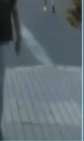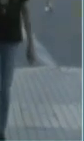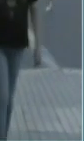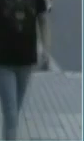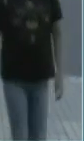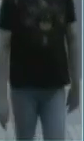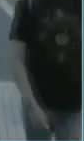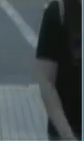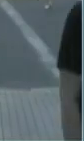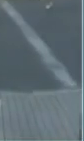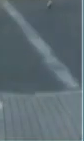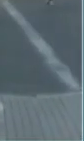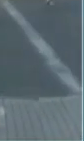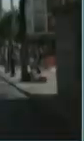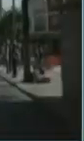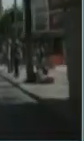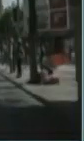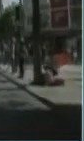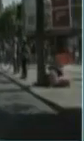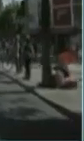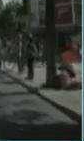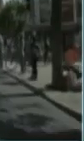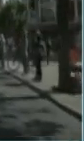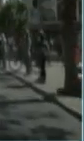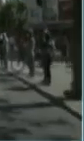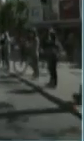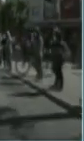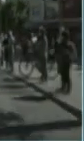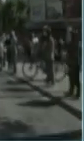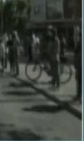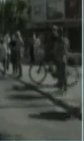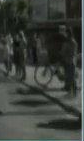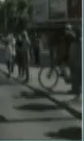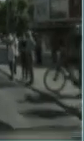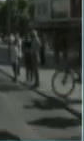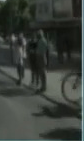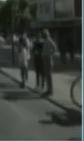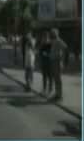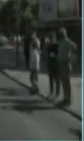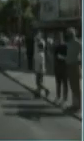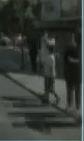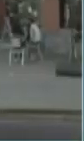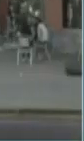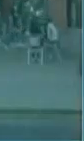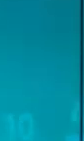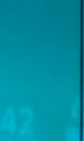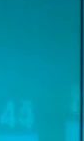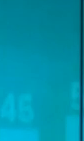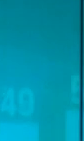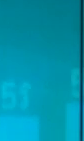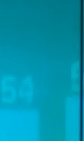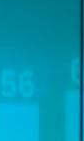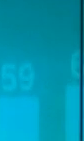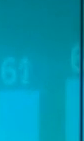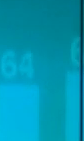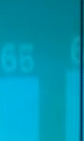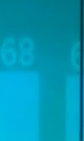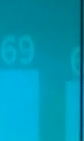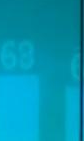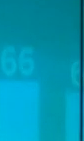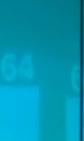poco, tanto en Chile como en Perú, es que es el ejecutivo que tiene que plantear, ¿no? Le interrumpo un minuto, nos vamos